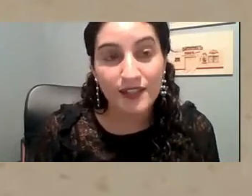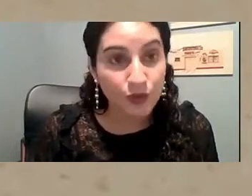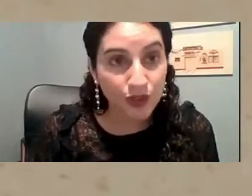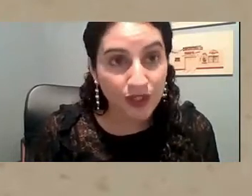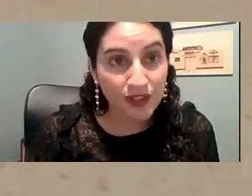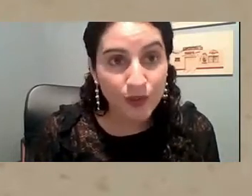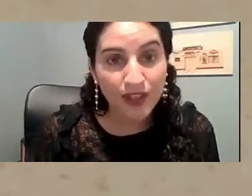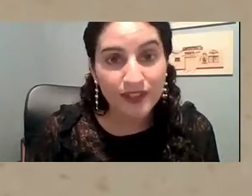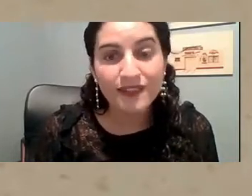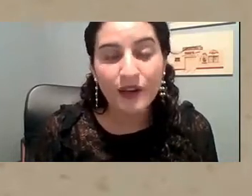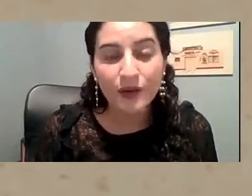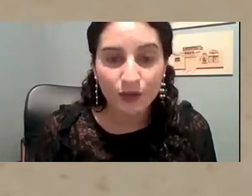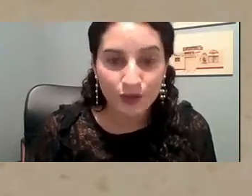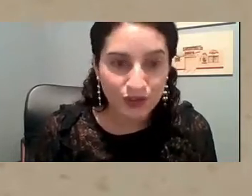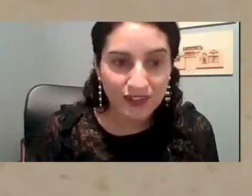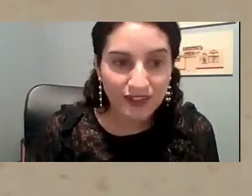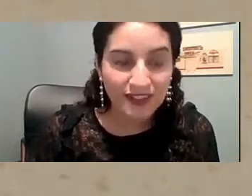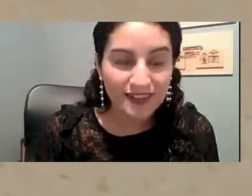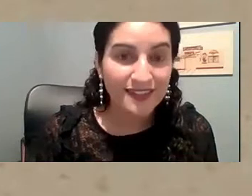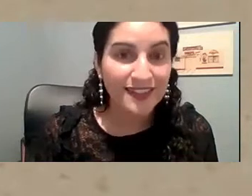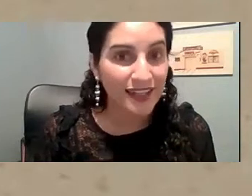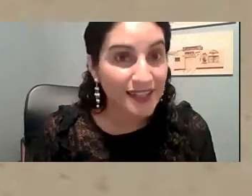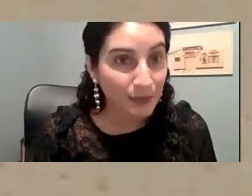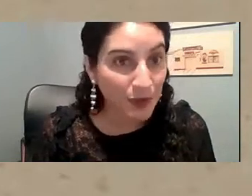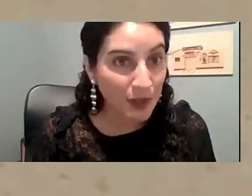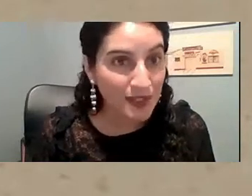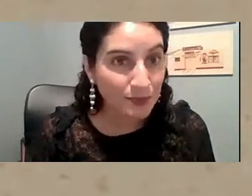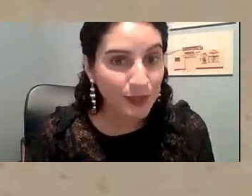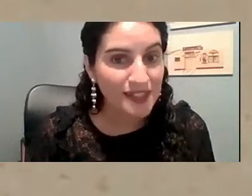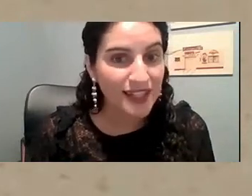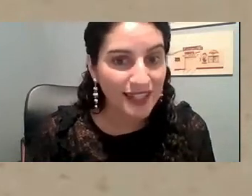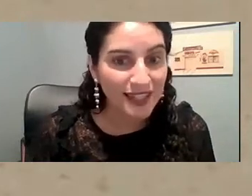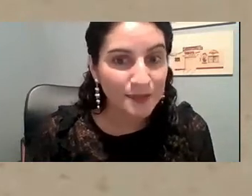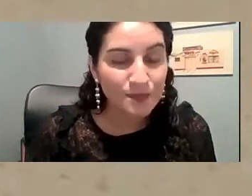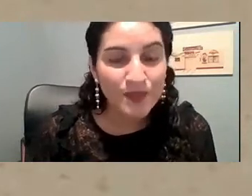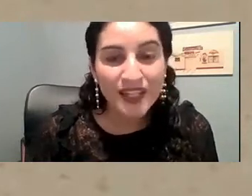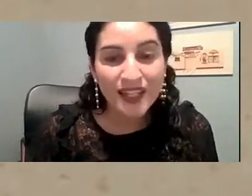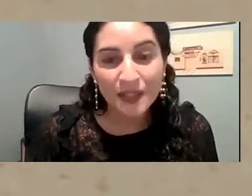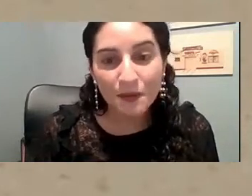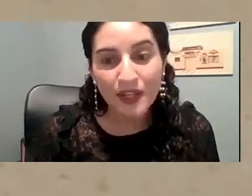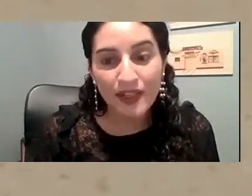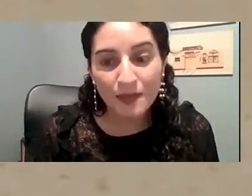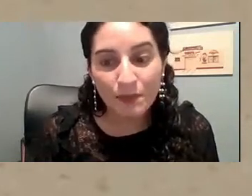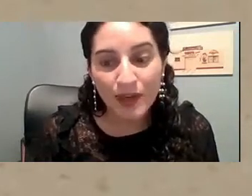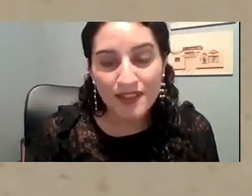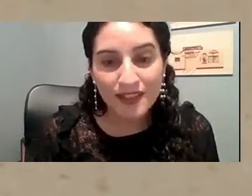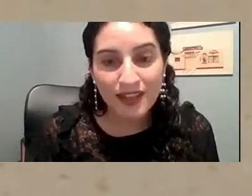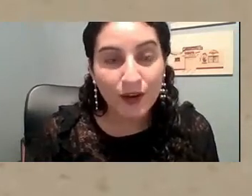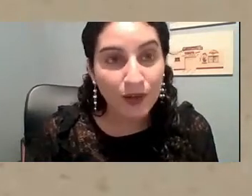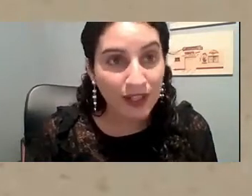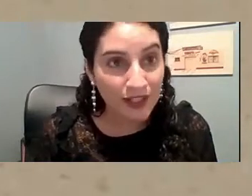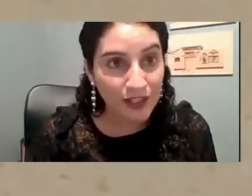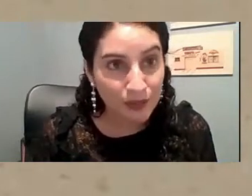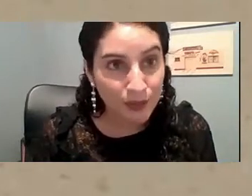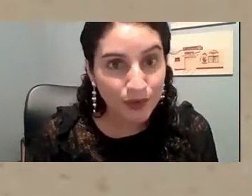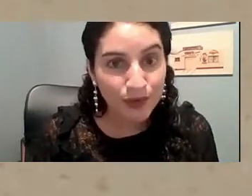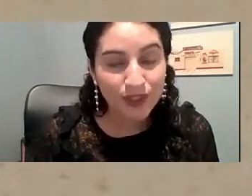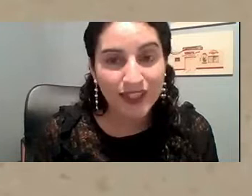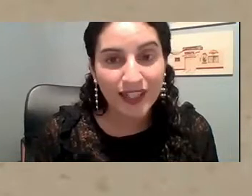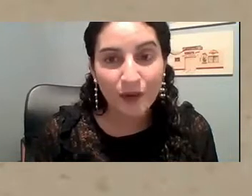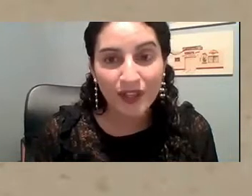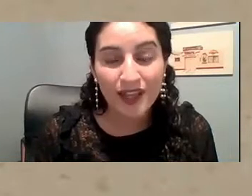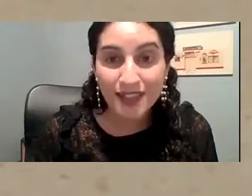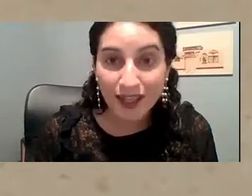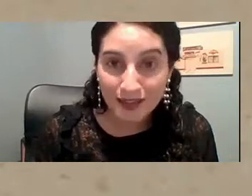las instituciones educativas, con los docentes. Les agradecemos nuevamente por estar aquí y le voy a dar pase a Jorge Kishimoto